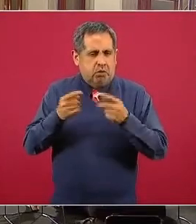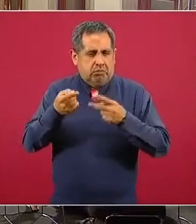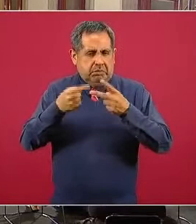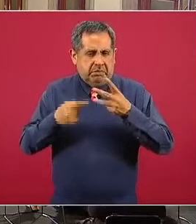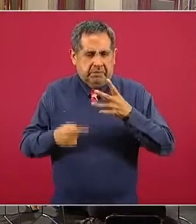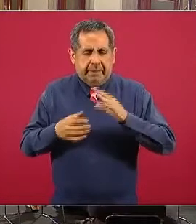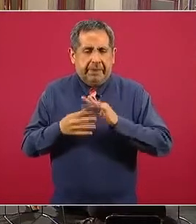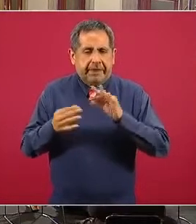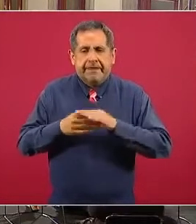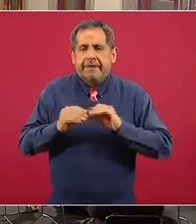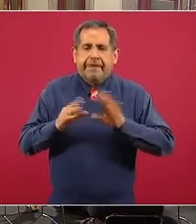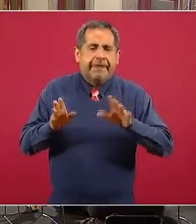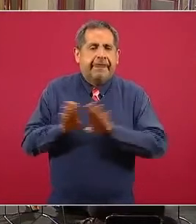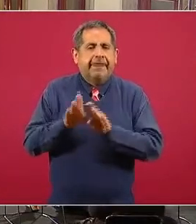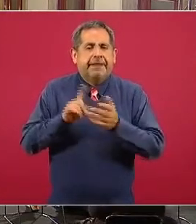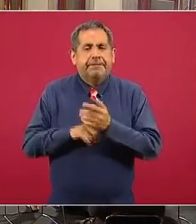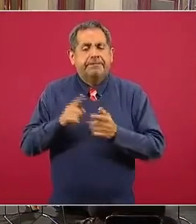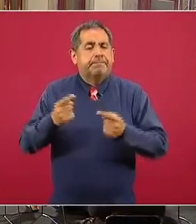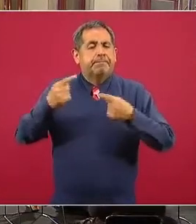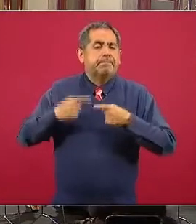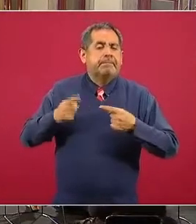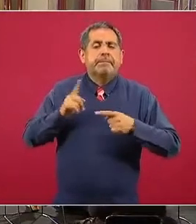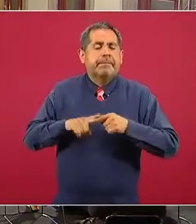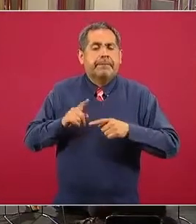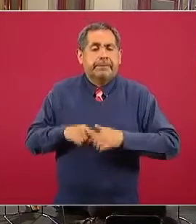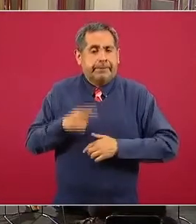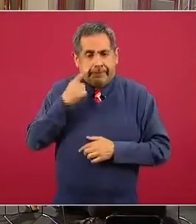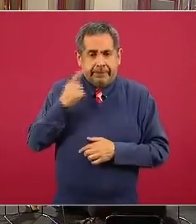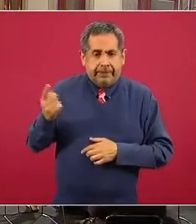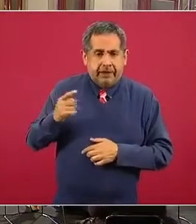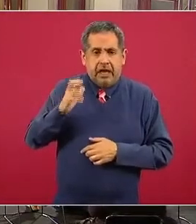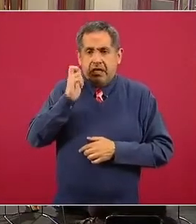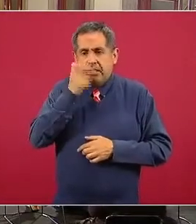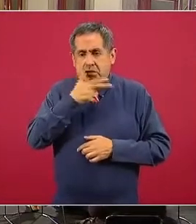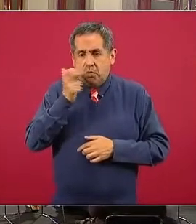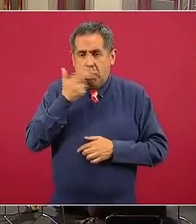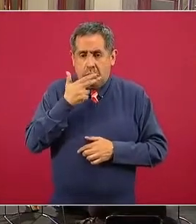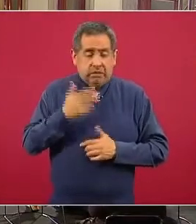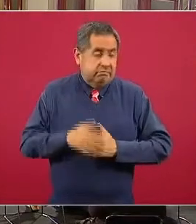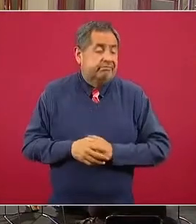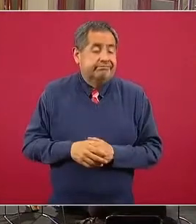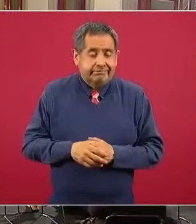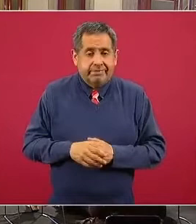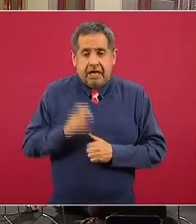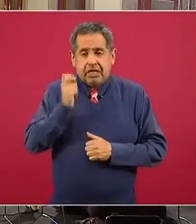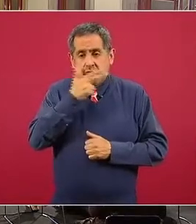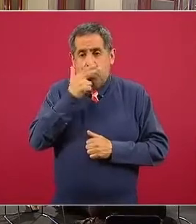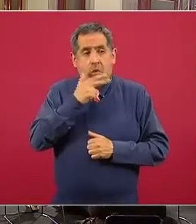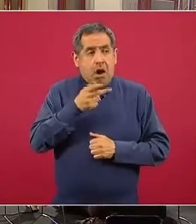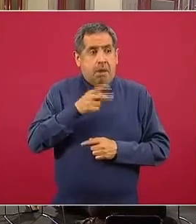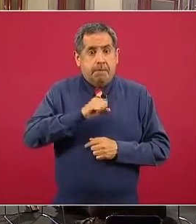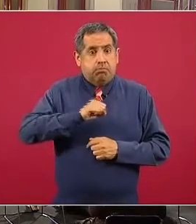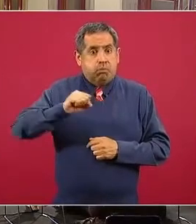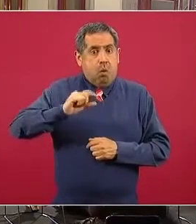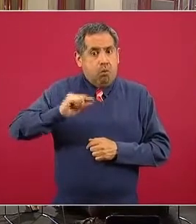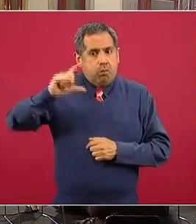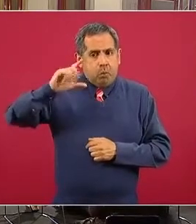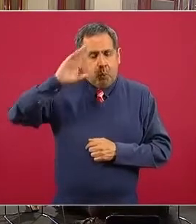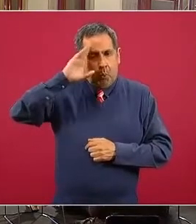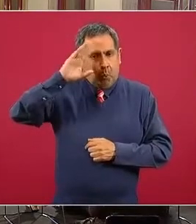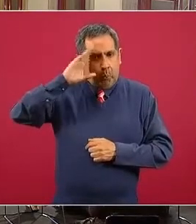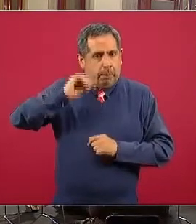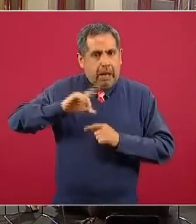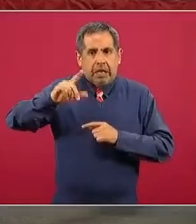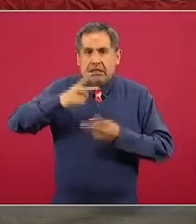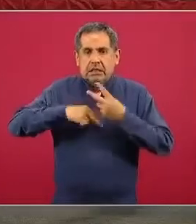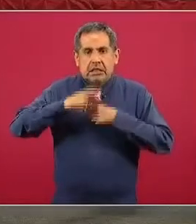siguientes. Vamos a ver ahora el siguiente estado, y aquí tenemos a Chihuahua. Veamos que Chihuahua sí tiene un incremento importante, un